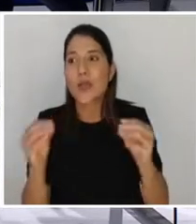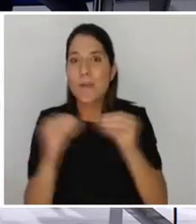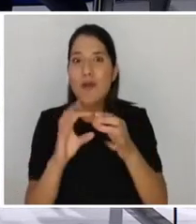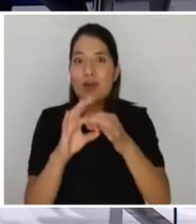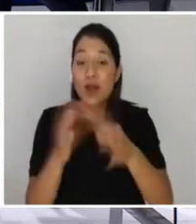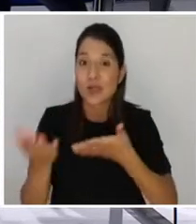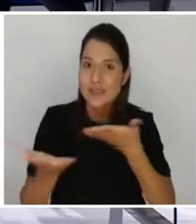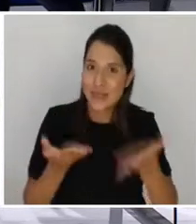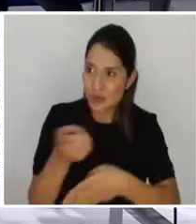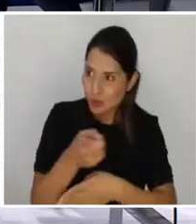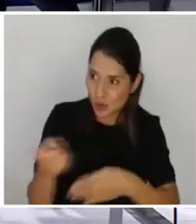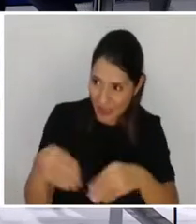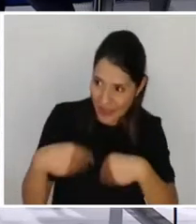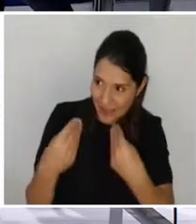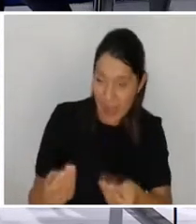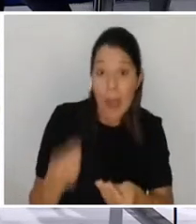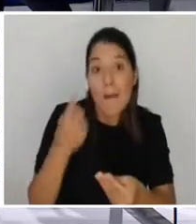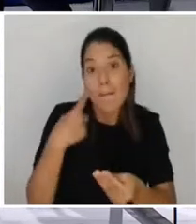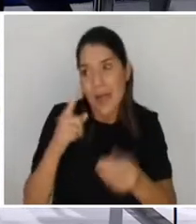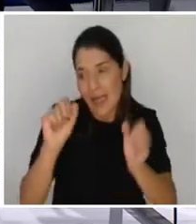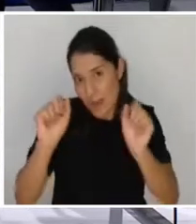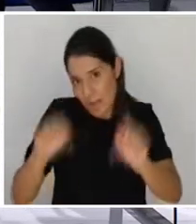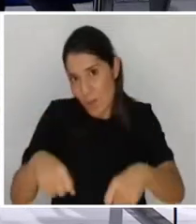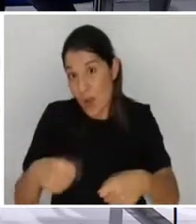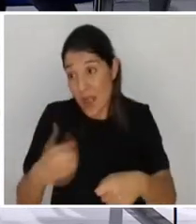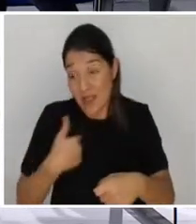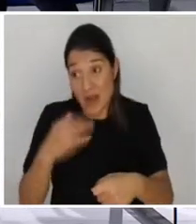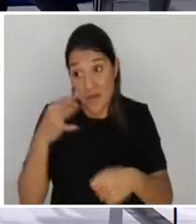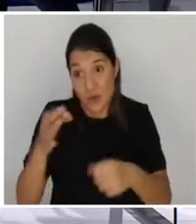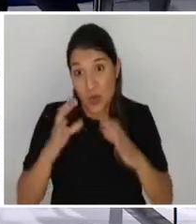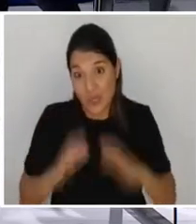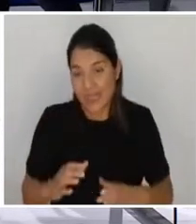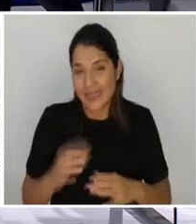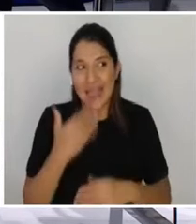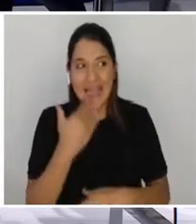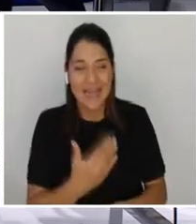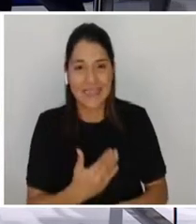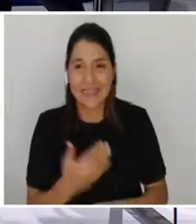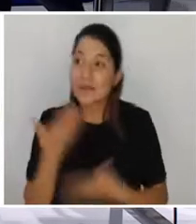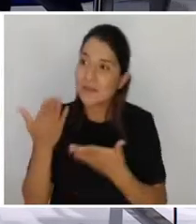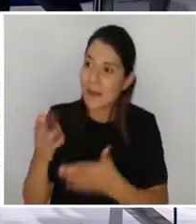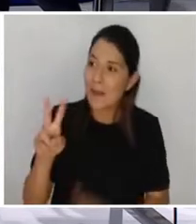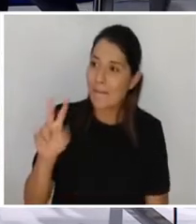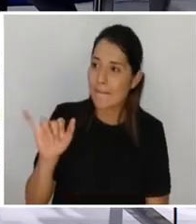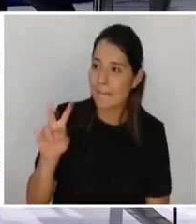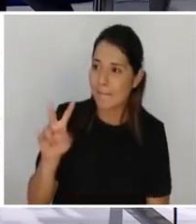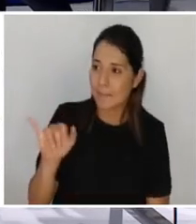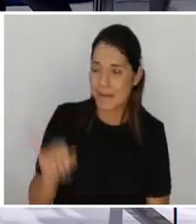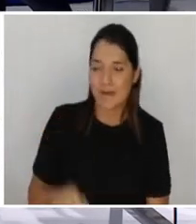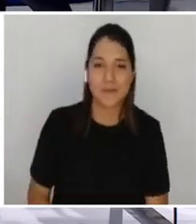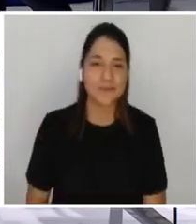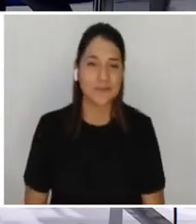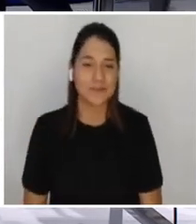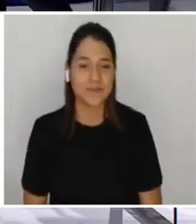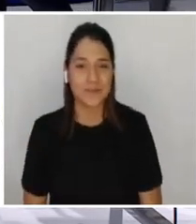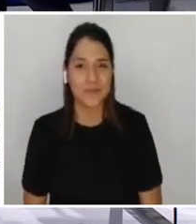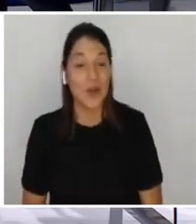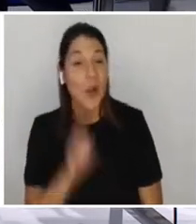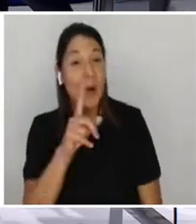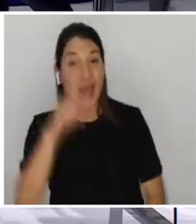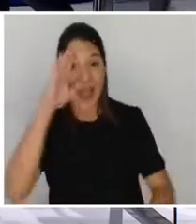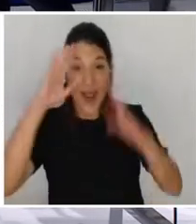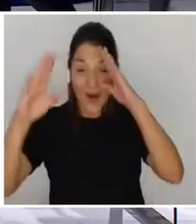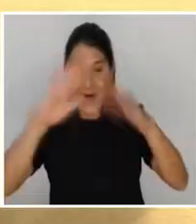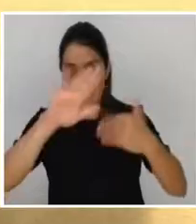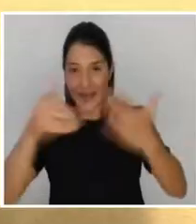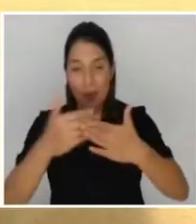supuesto, para que también sean sus potenciales clientes. Muchas gracias. Sí. Empieza vos, Vivi, te puedes dirigir a la cámara directamente. Ok, hola a todos. Mi nombre es Viviana